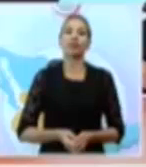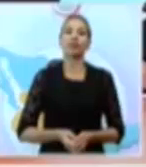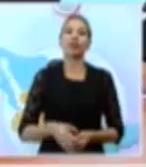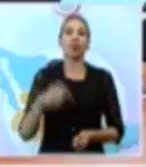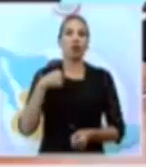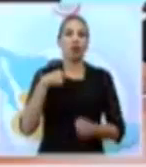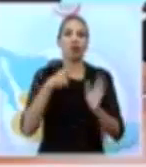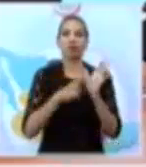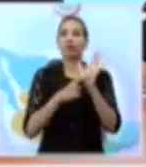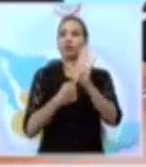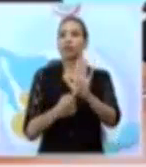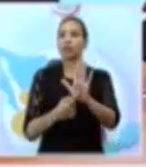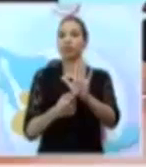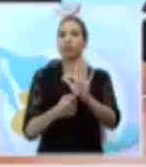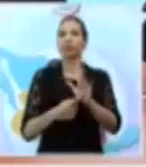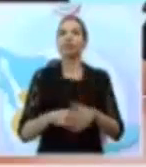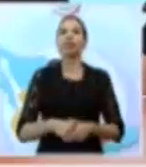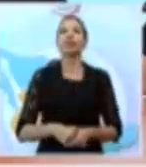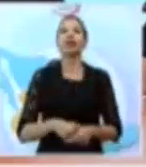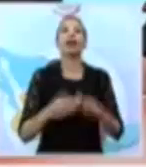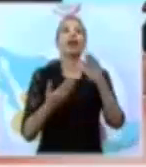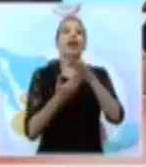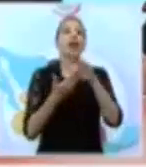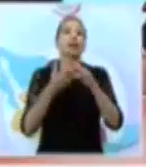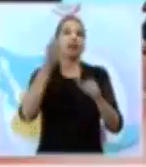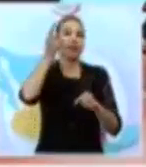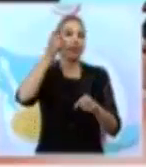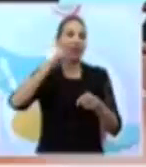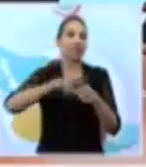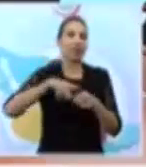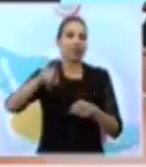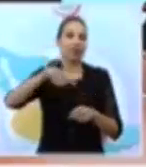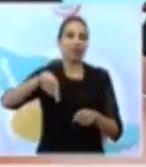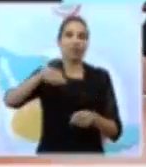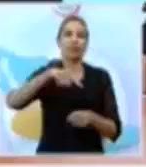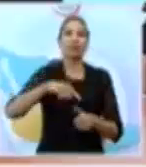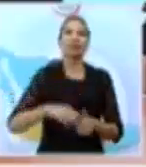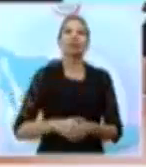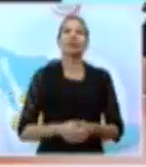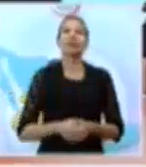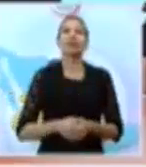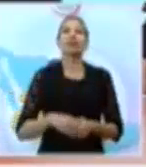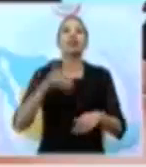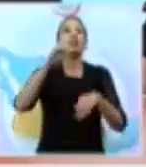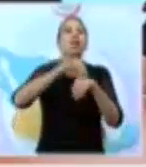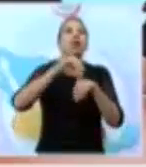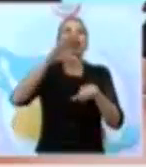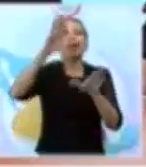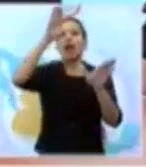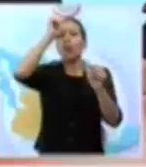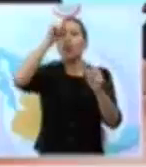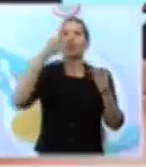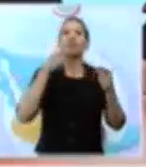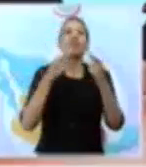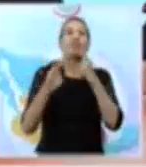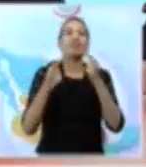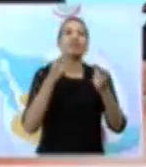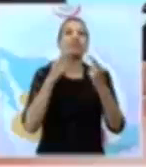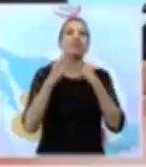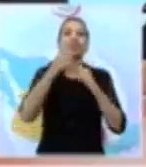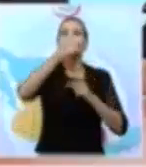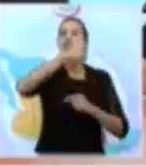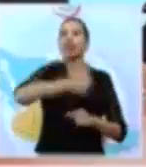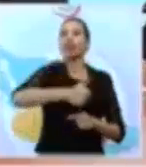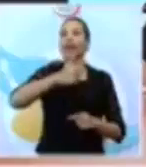Yo voy a proponer que en la mesa directiva se acuerde que